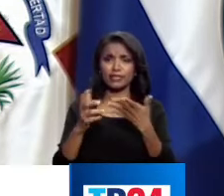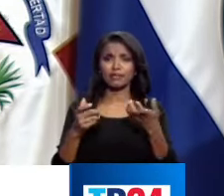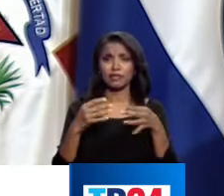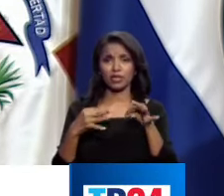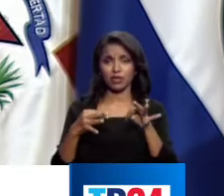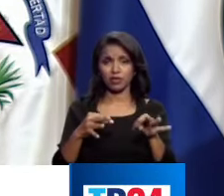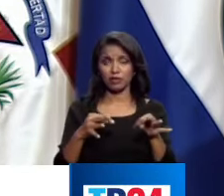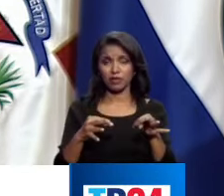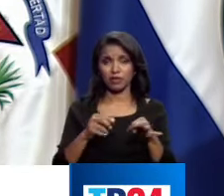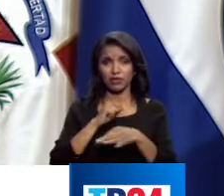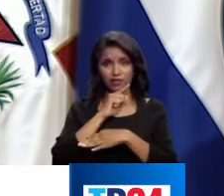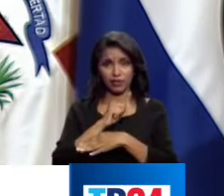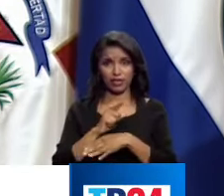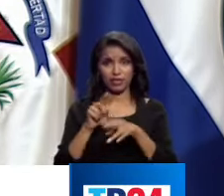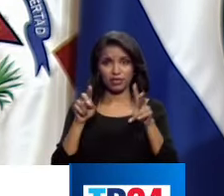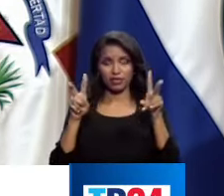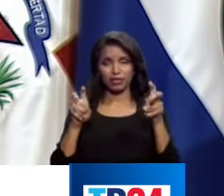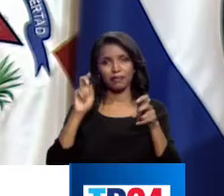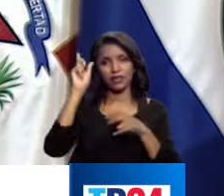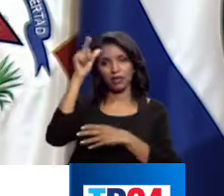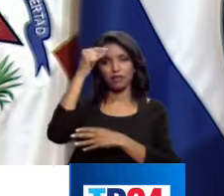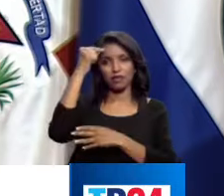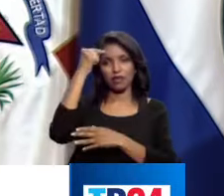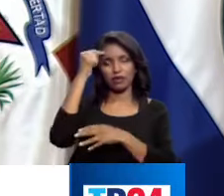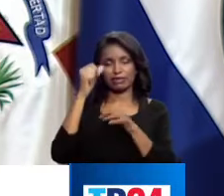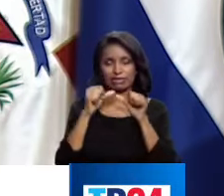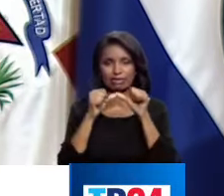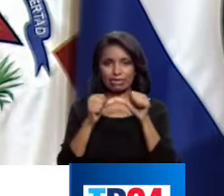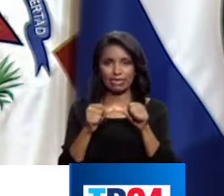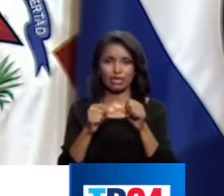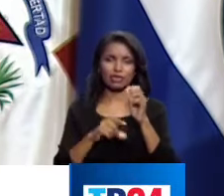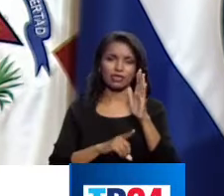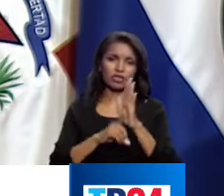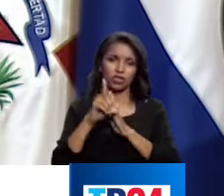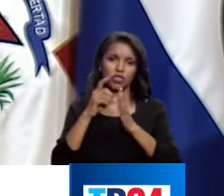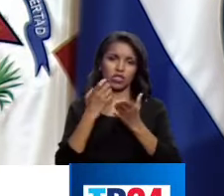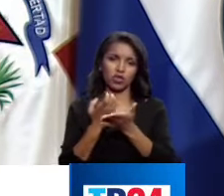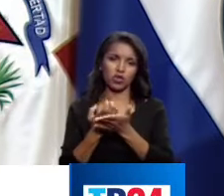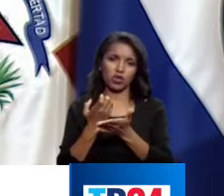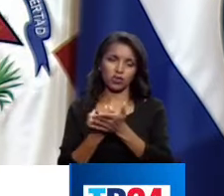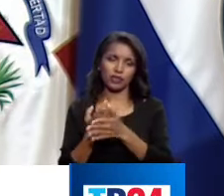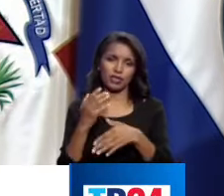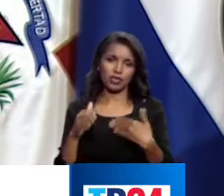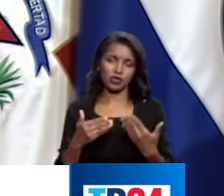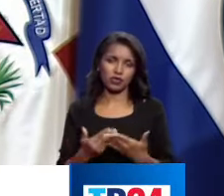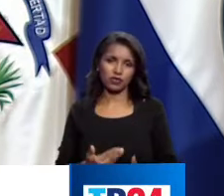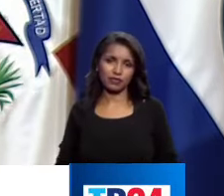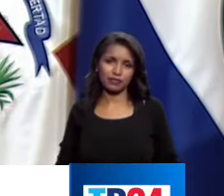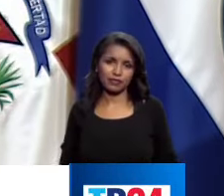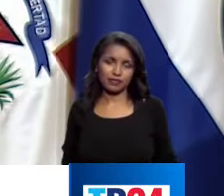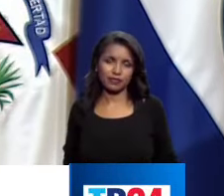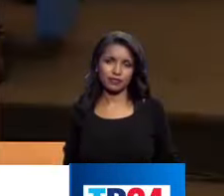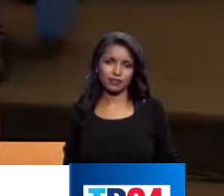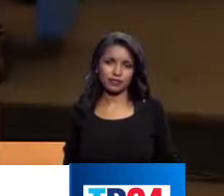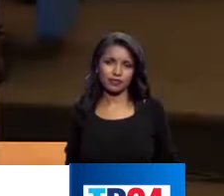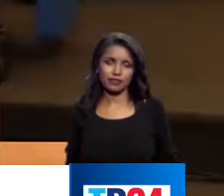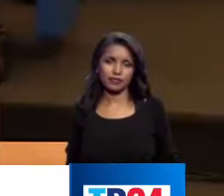sea realmente un tema de Estado y sea líder en crecimiento económico y en la generación de empleos.